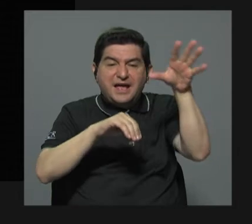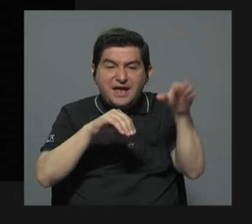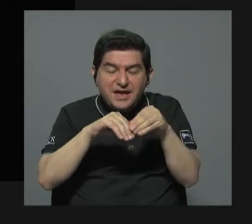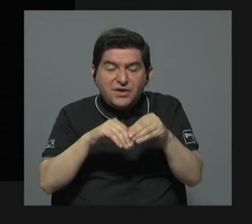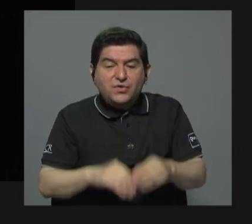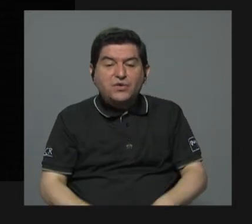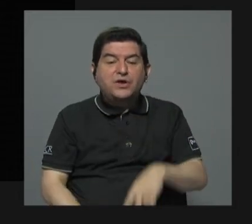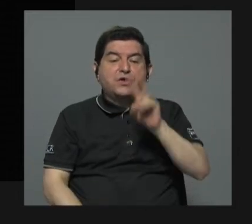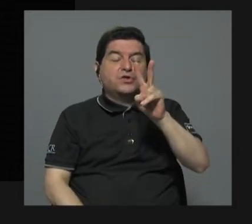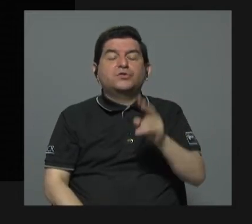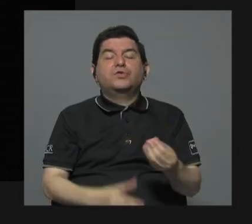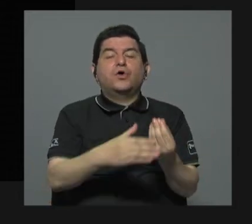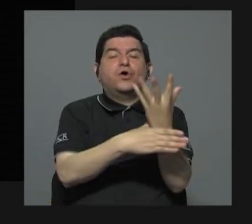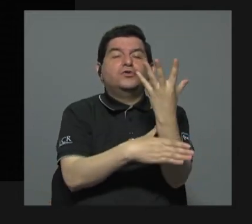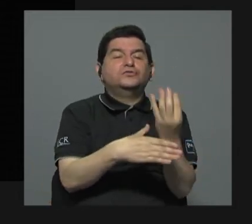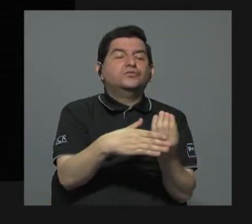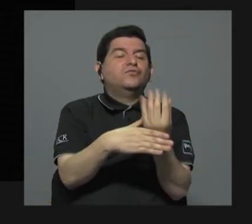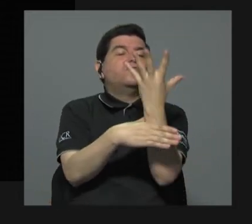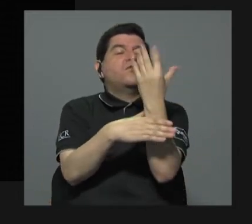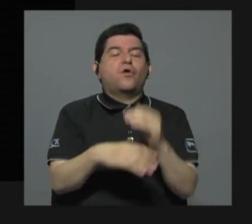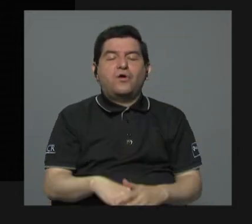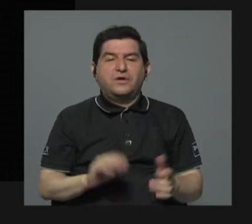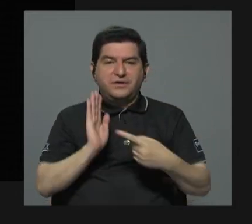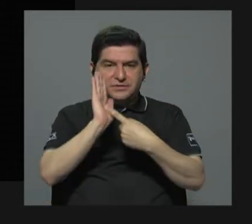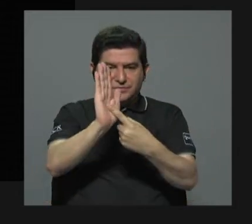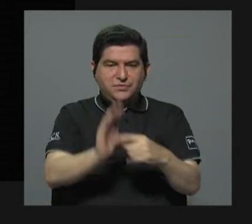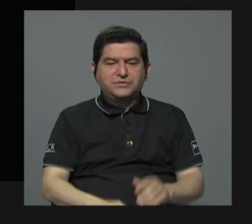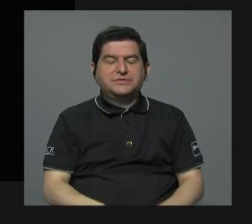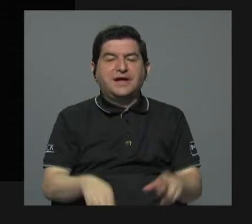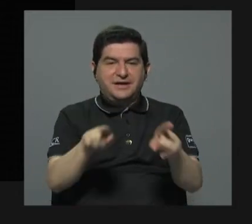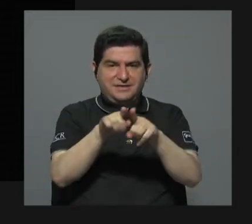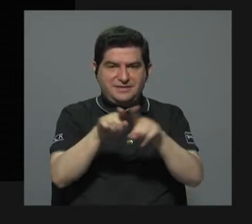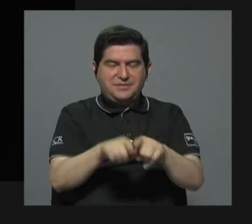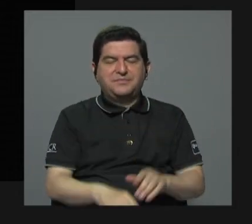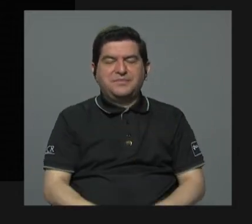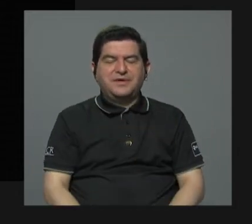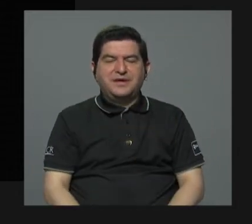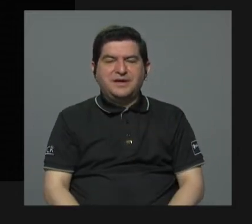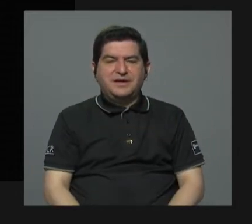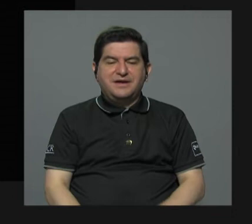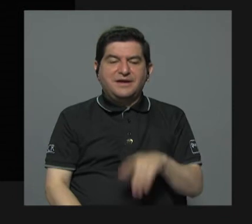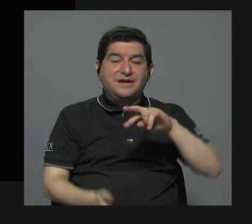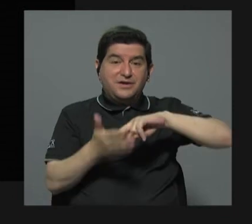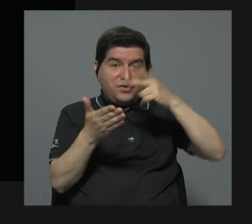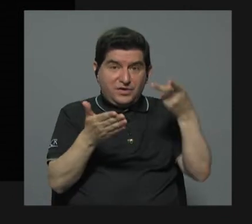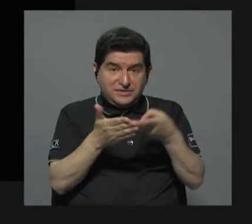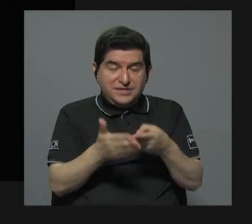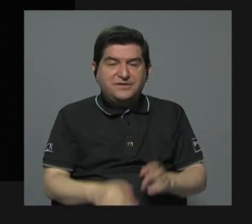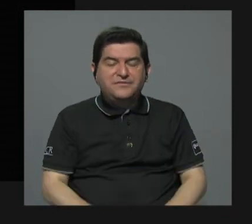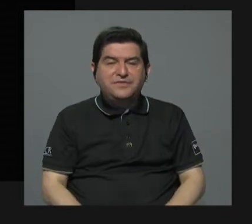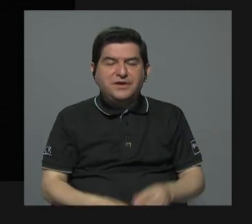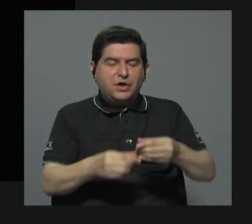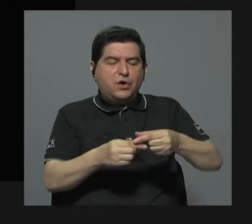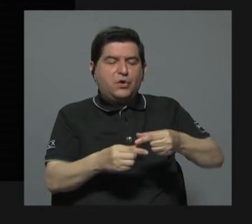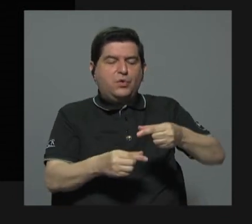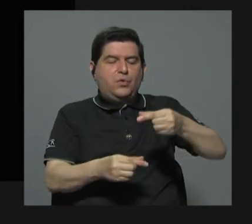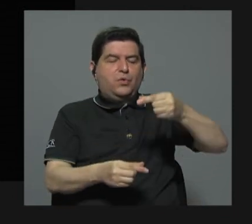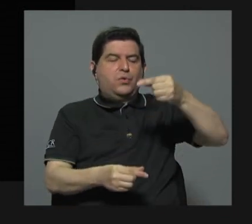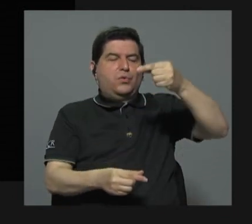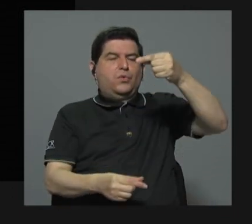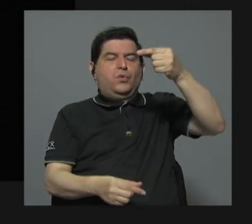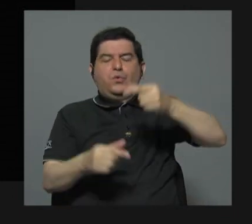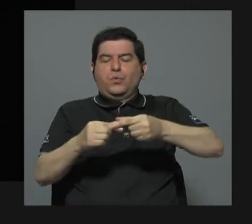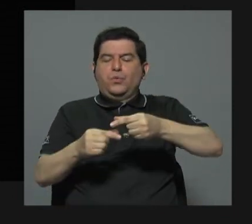estas 2 flores aquí para indicar el topónimo de Tlacopan, que lo que simboliza son unas varillas muy